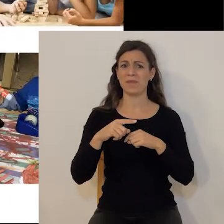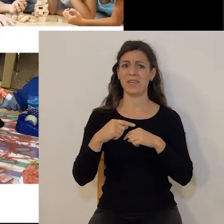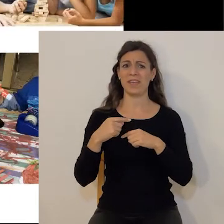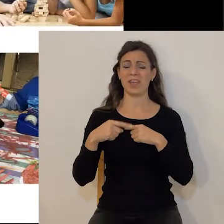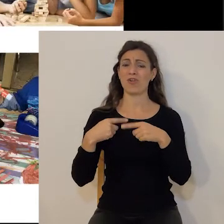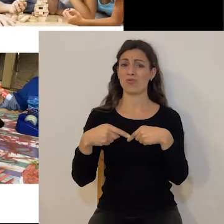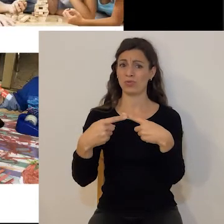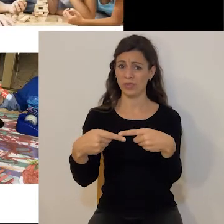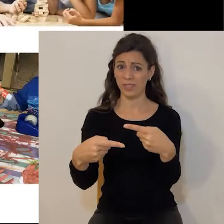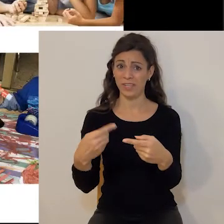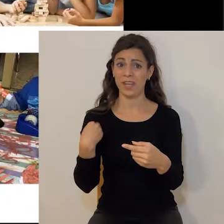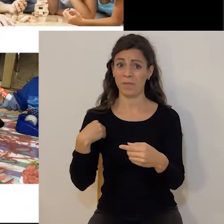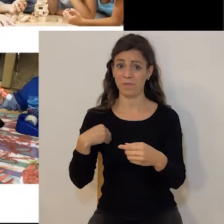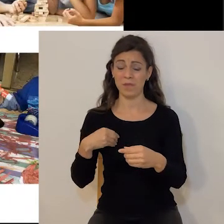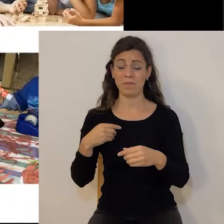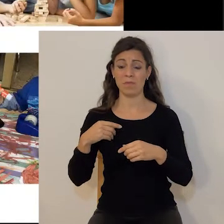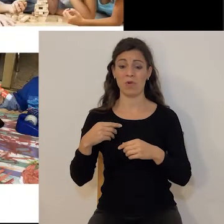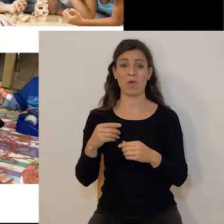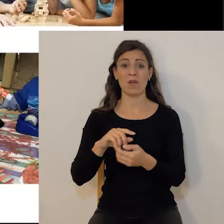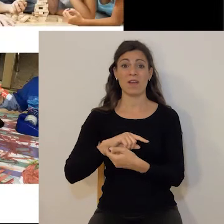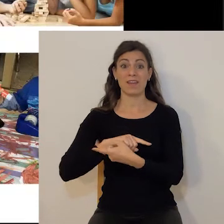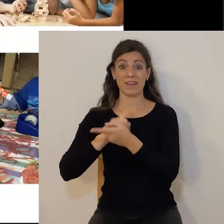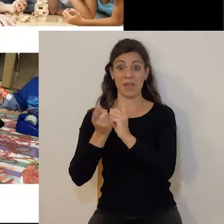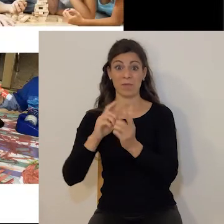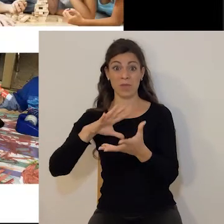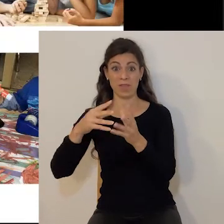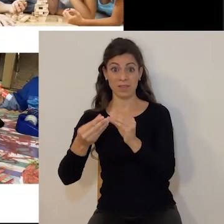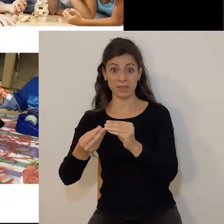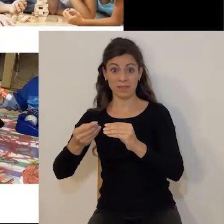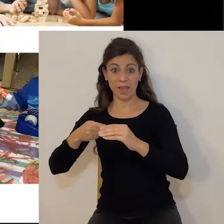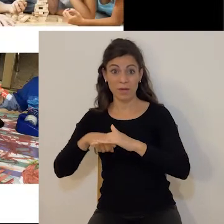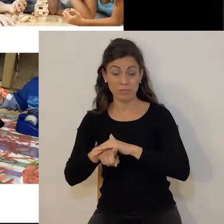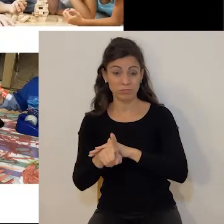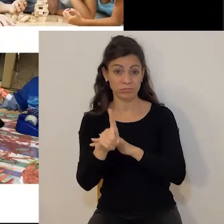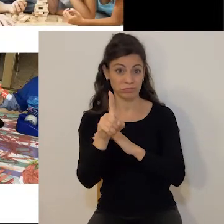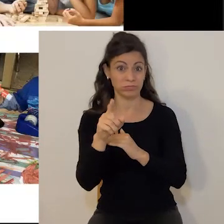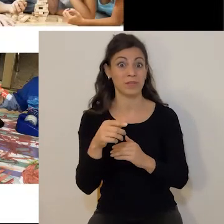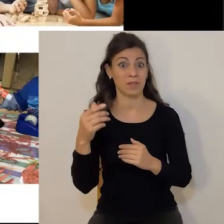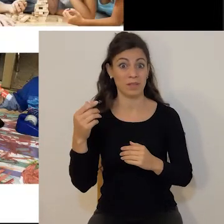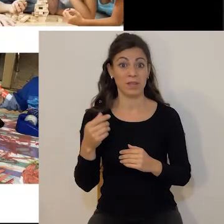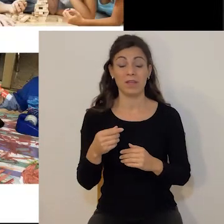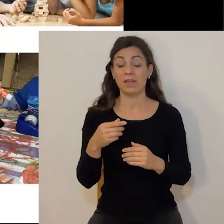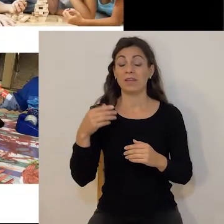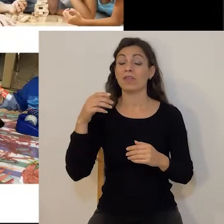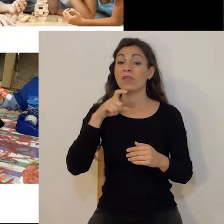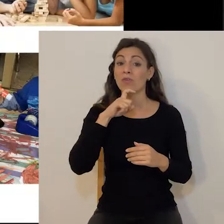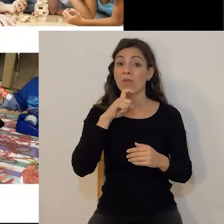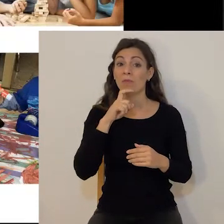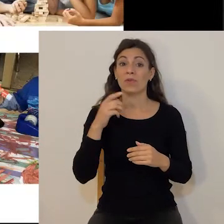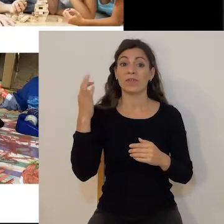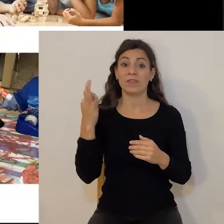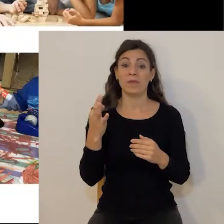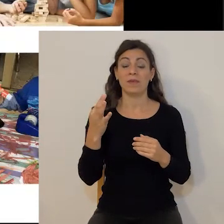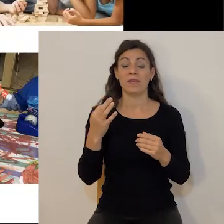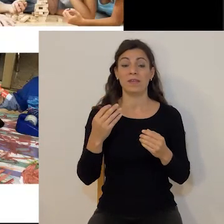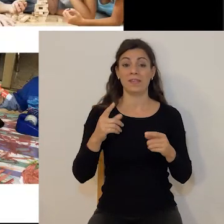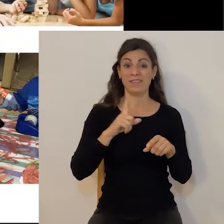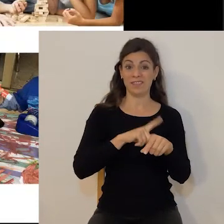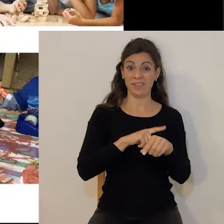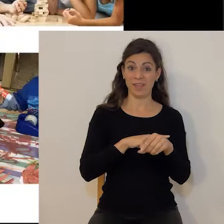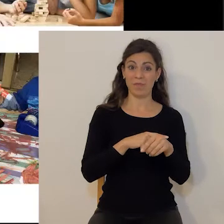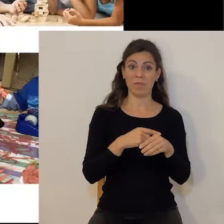esa resiliencia, pero tiene que ser en un entorno en el que se generen vínculos, en el que se comparta